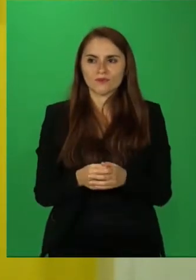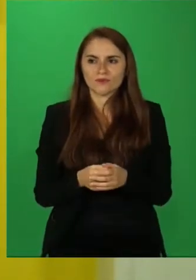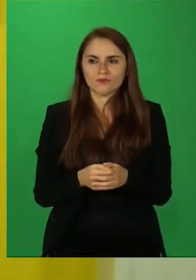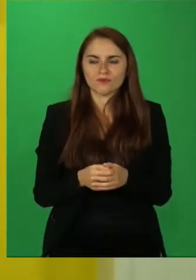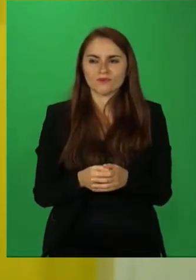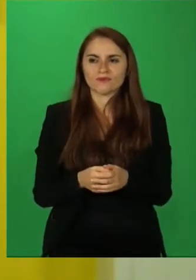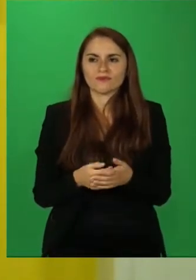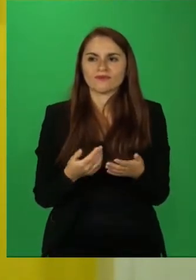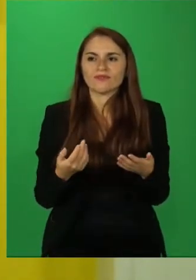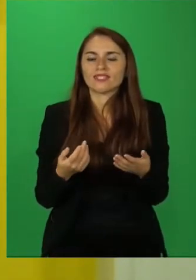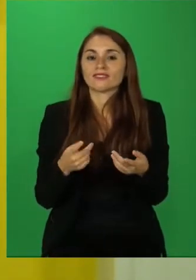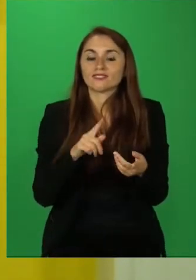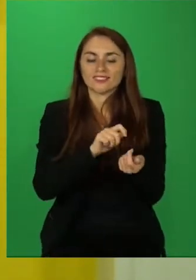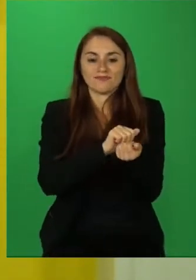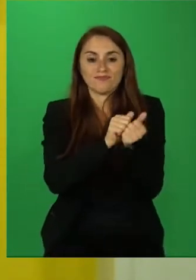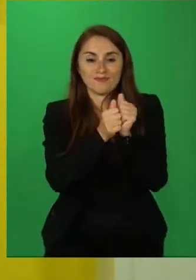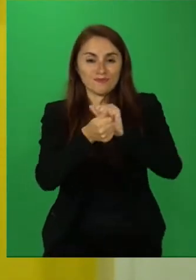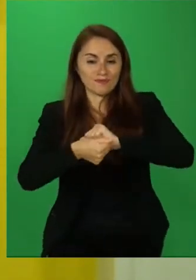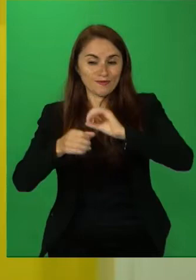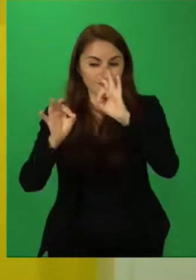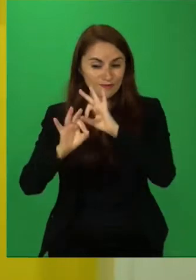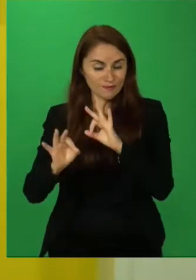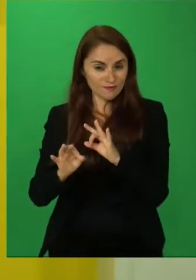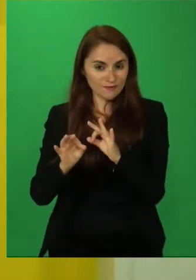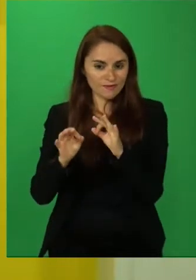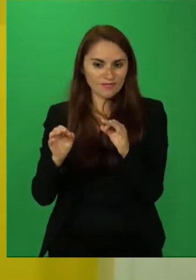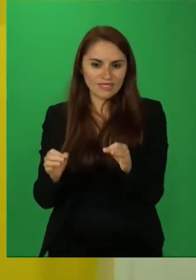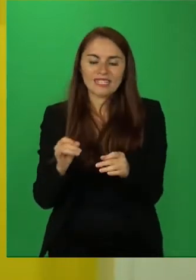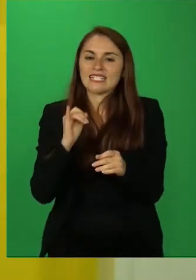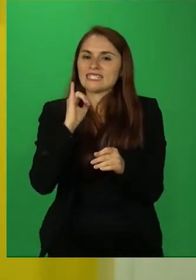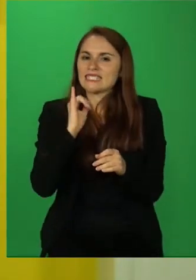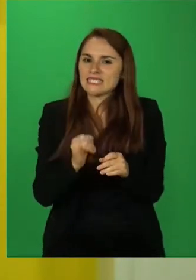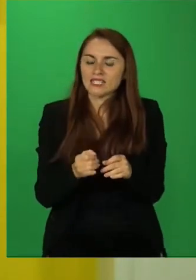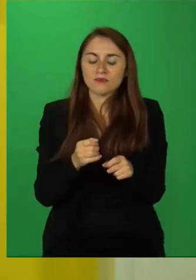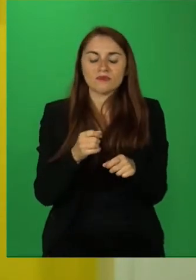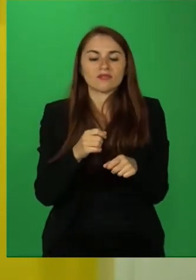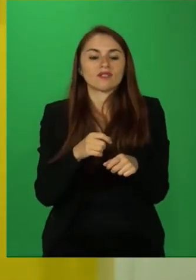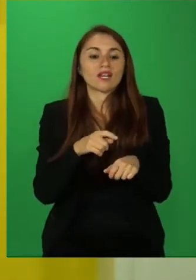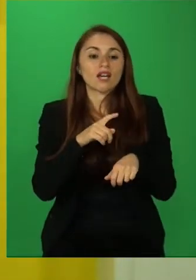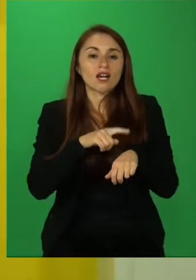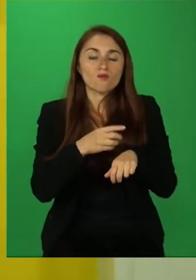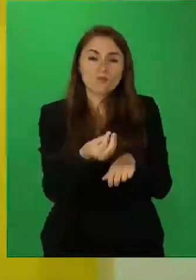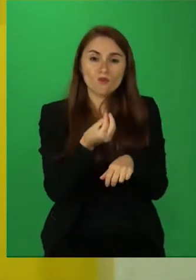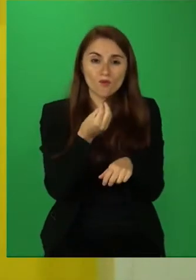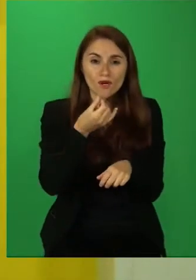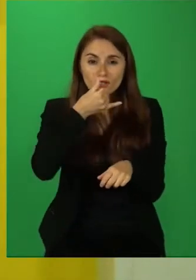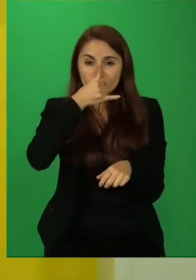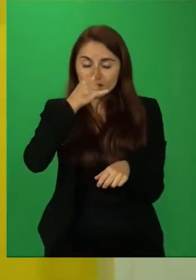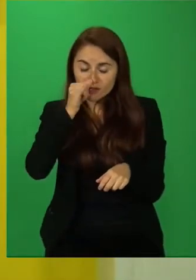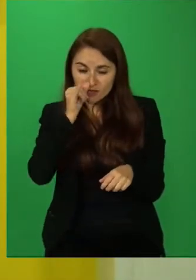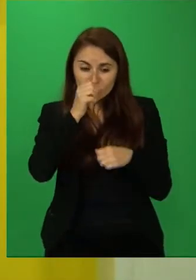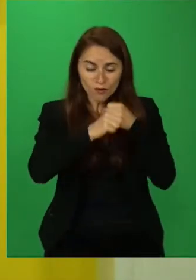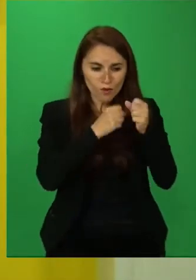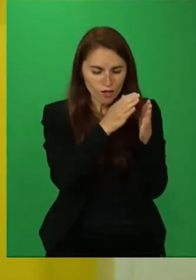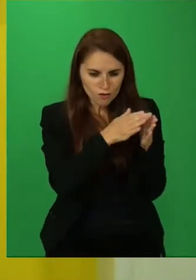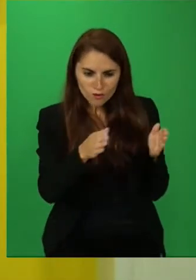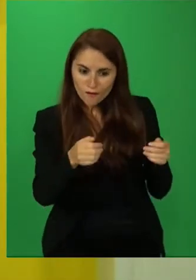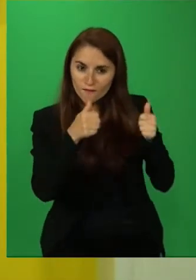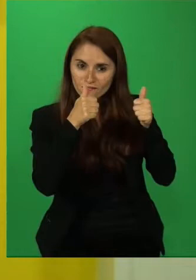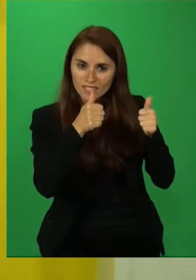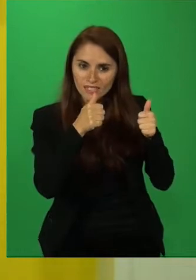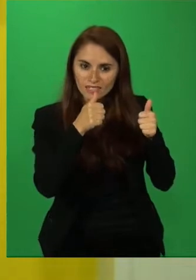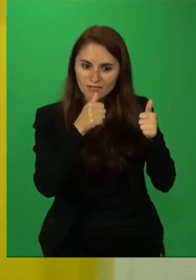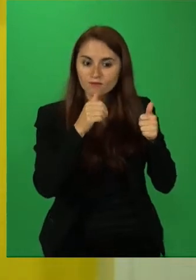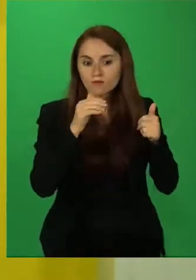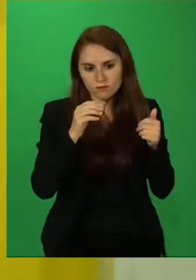realidad siempre en los buenos tiempos está la crisis al acecho, cerca. ¿Te das cuenta o no? Es